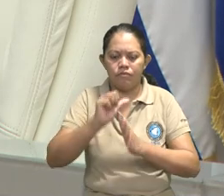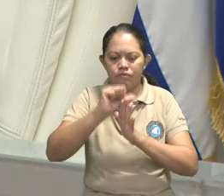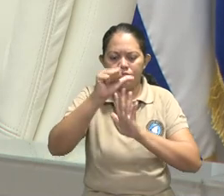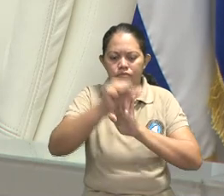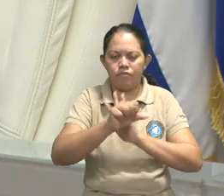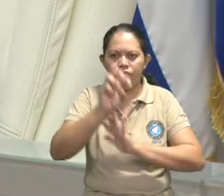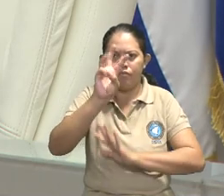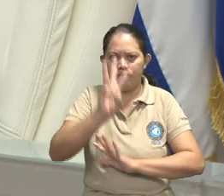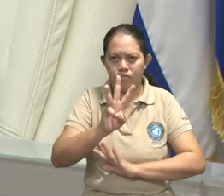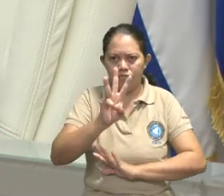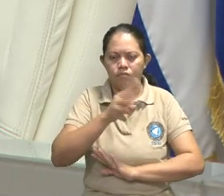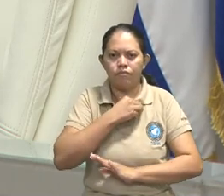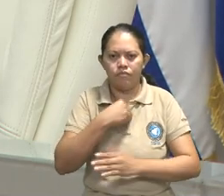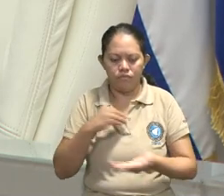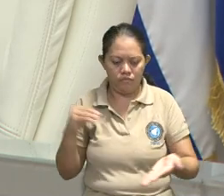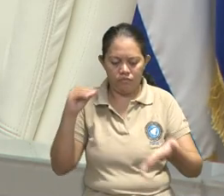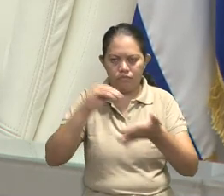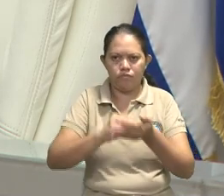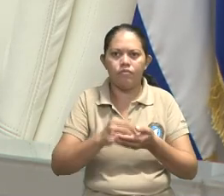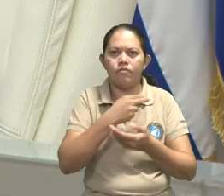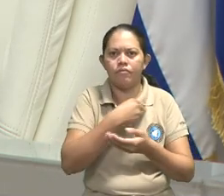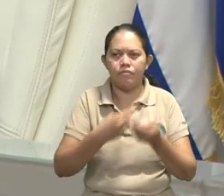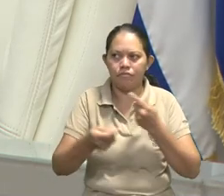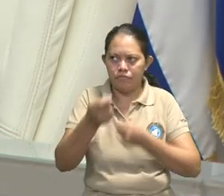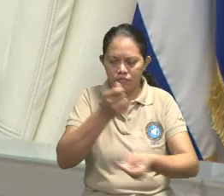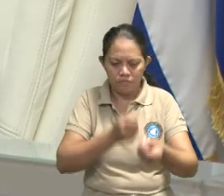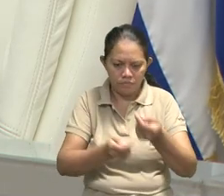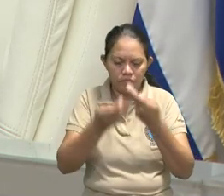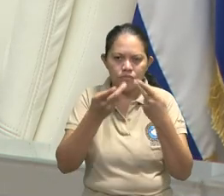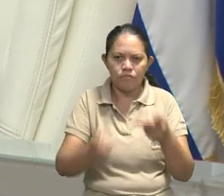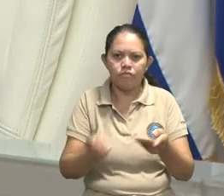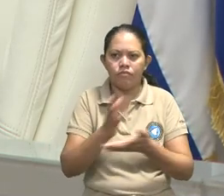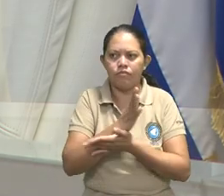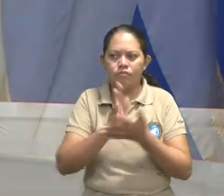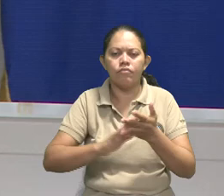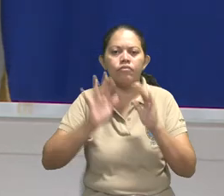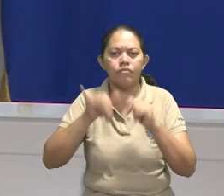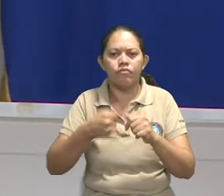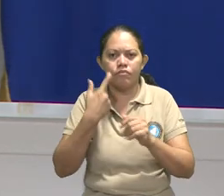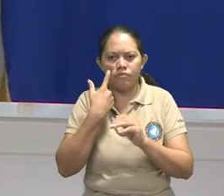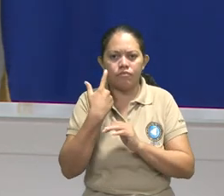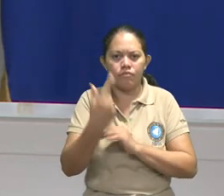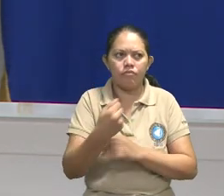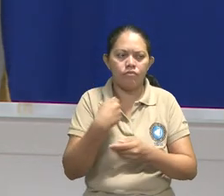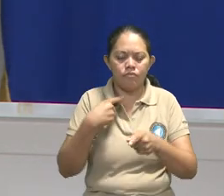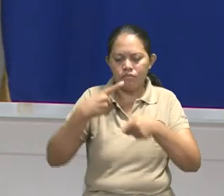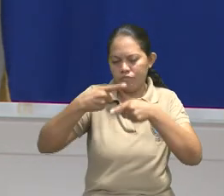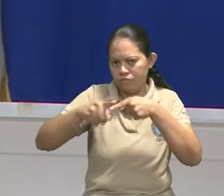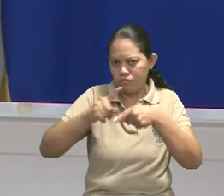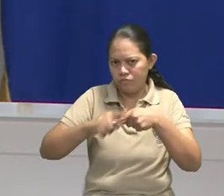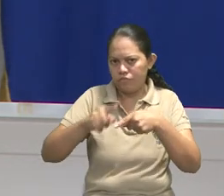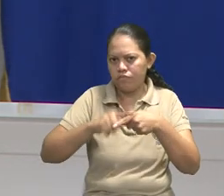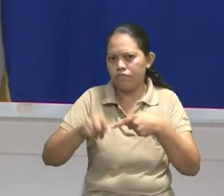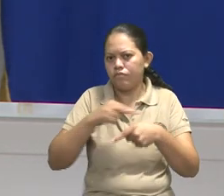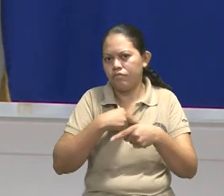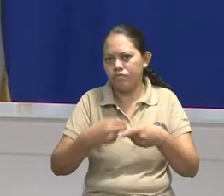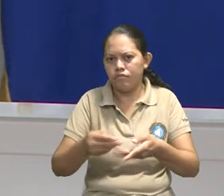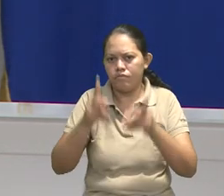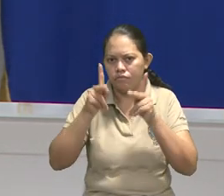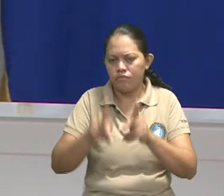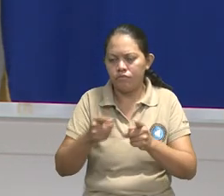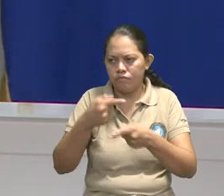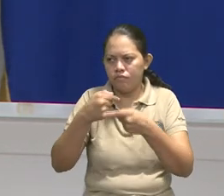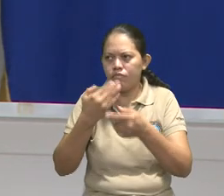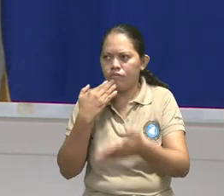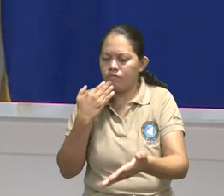Artículo 3. Aplicación presupuestaria. Para efectos del pago de la presente